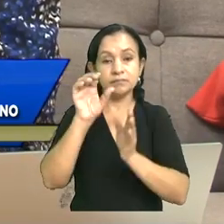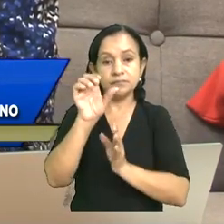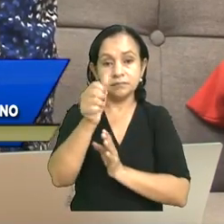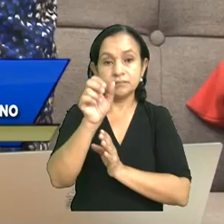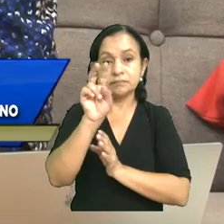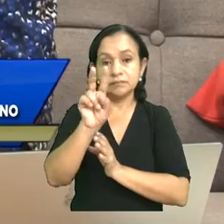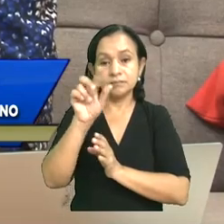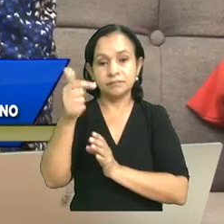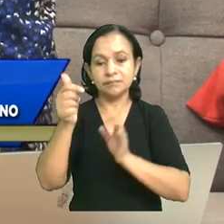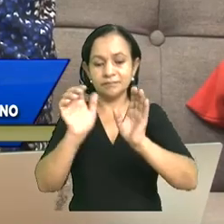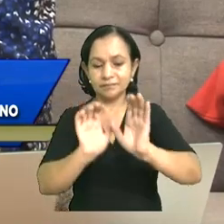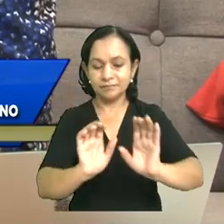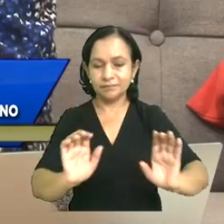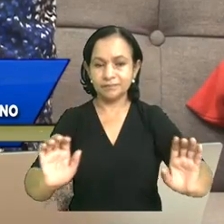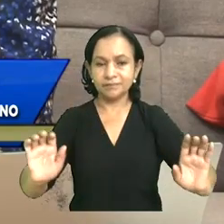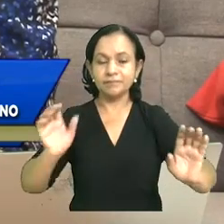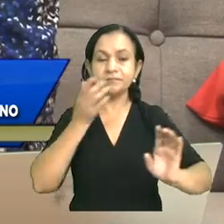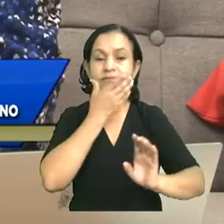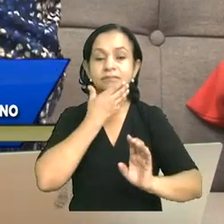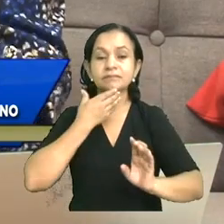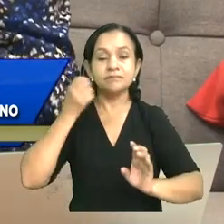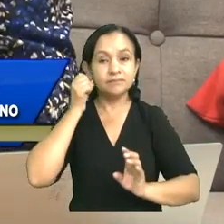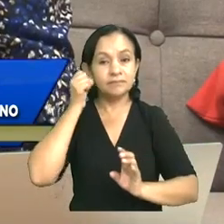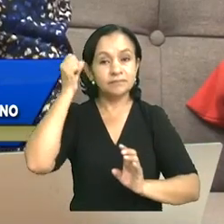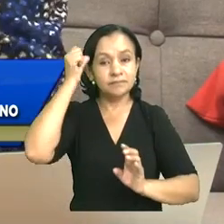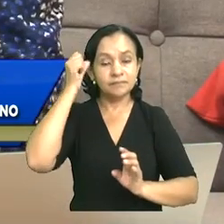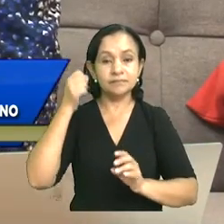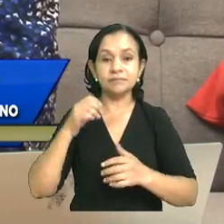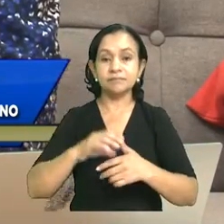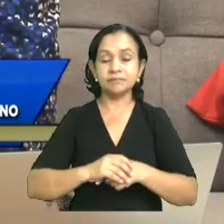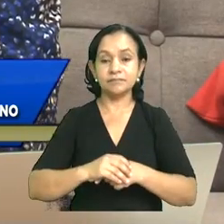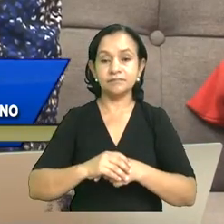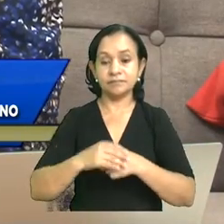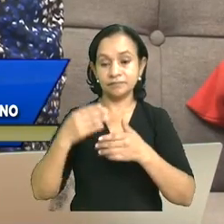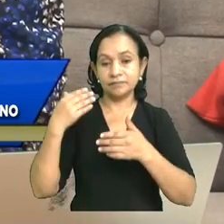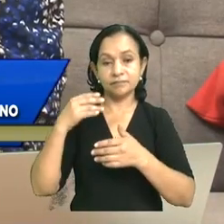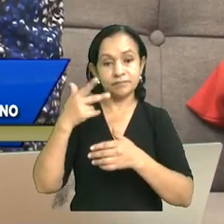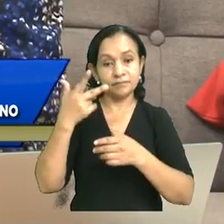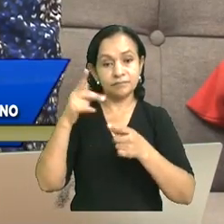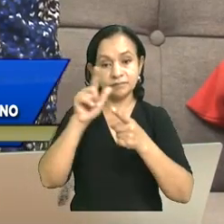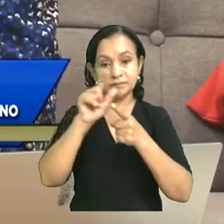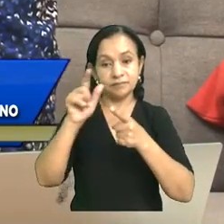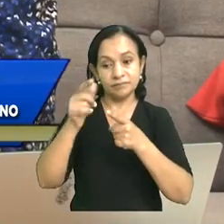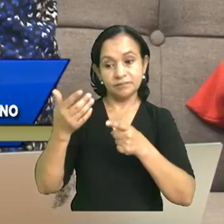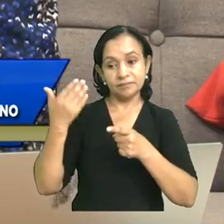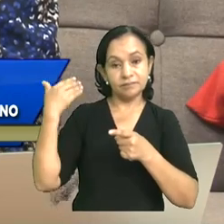25,627 niños, jóvenes y adultos en el último periodo de 8 meses.